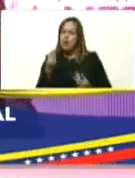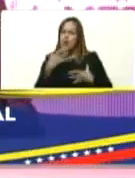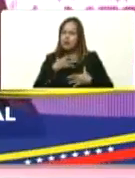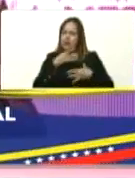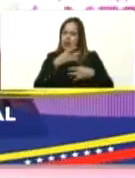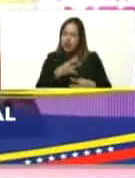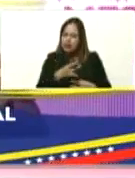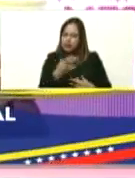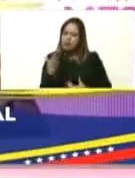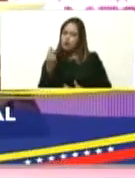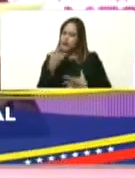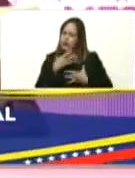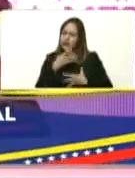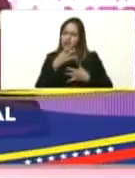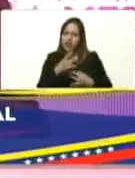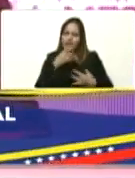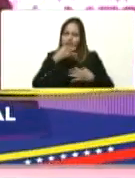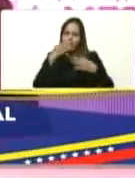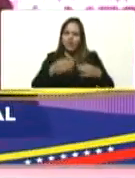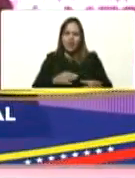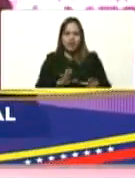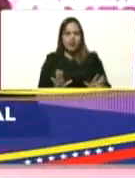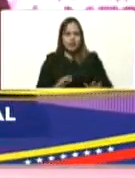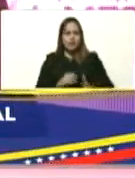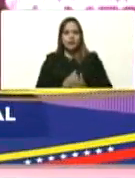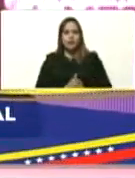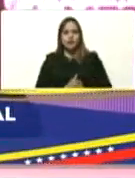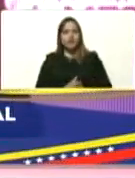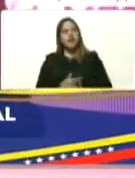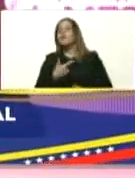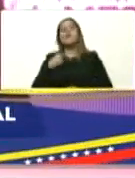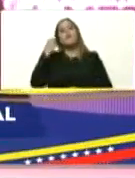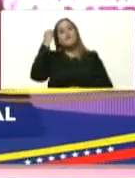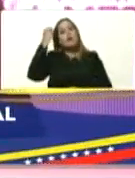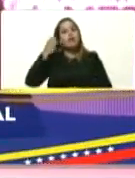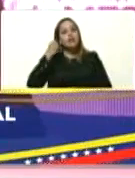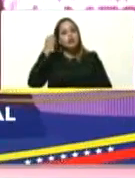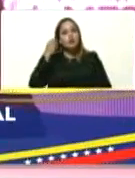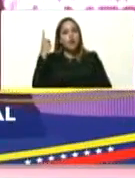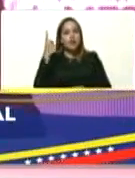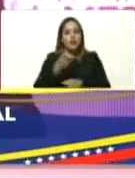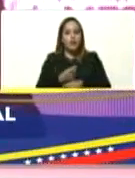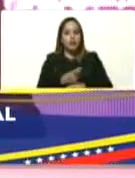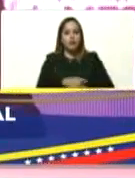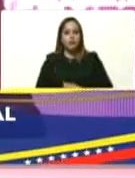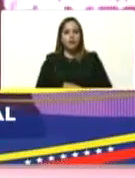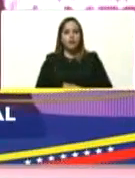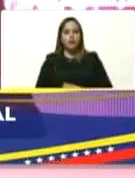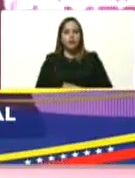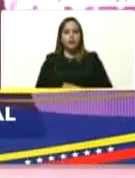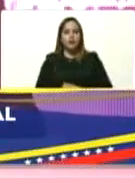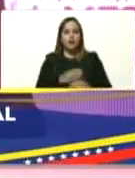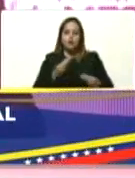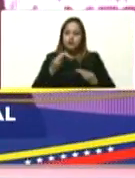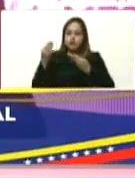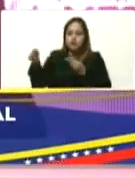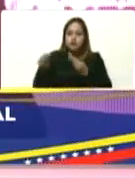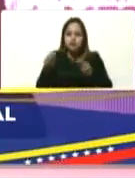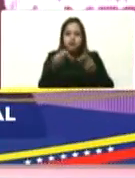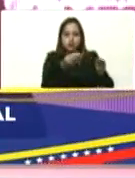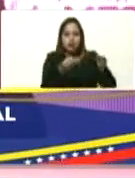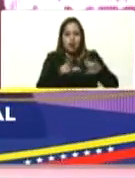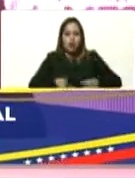Muy interesante de verdad, que creo que debe ser llevado a todos los